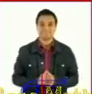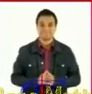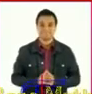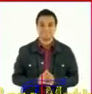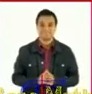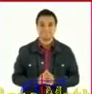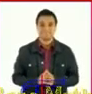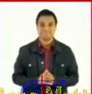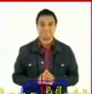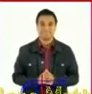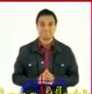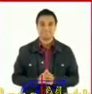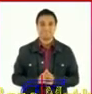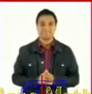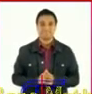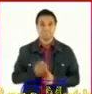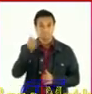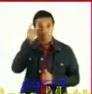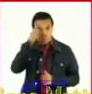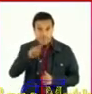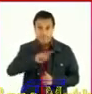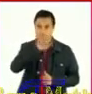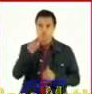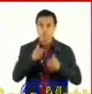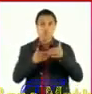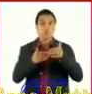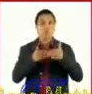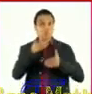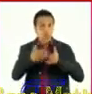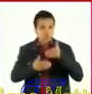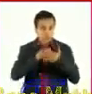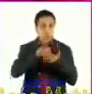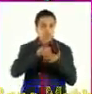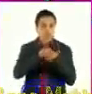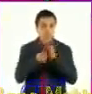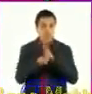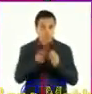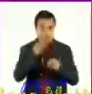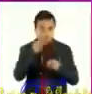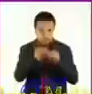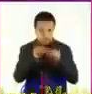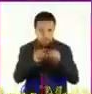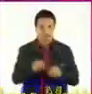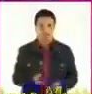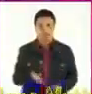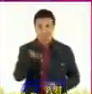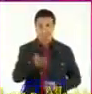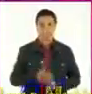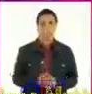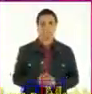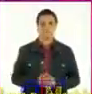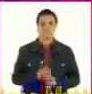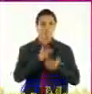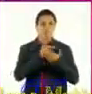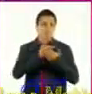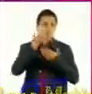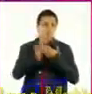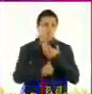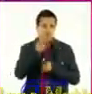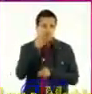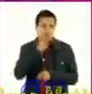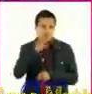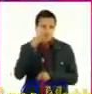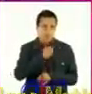para realizar el proceso técnico de elaboración de nuestro prototipo de captador pluvial. Todo proyecto requiere un